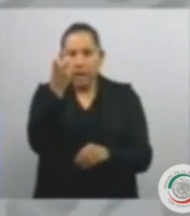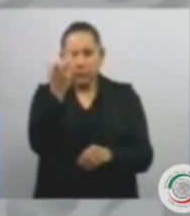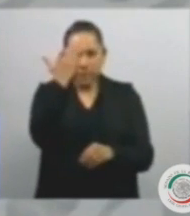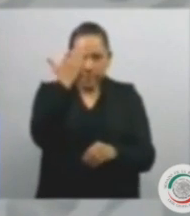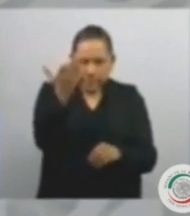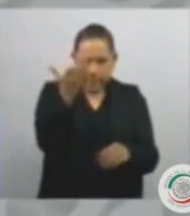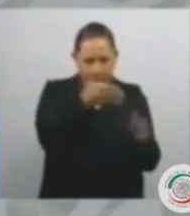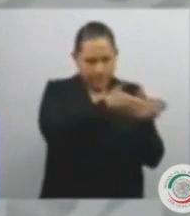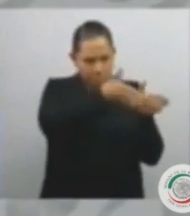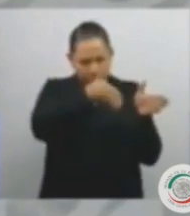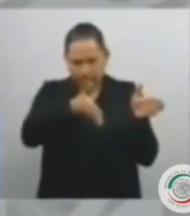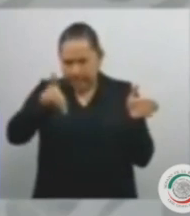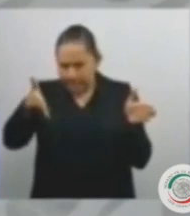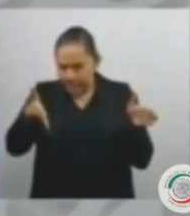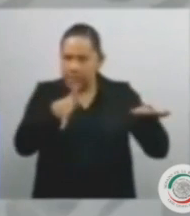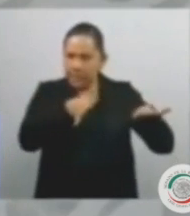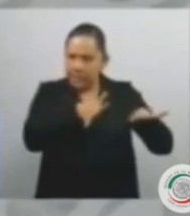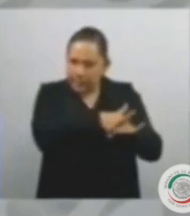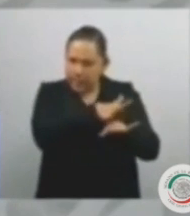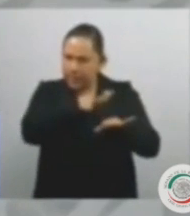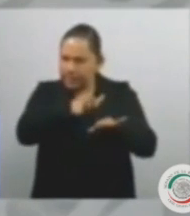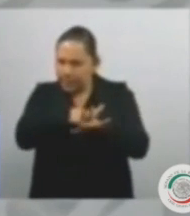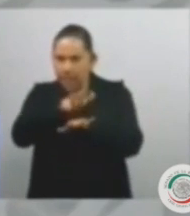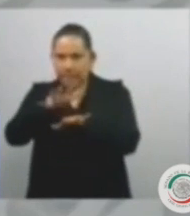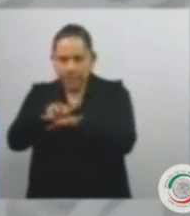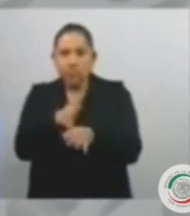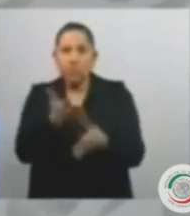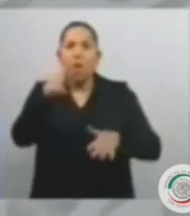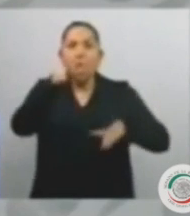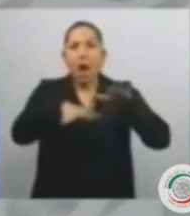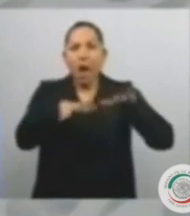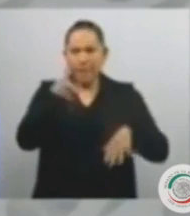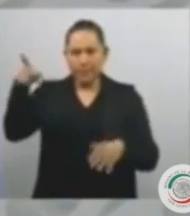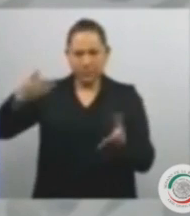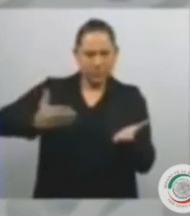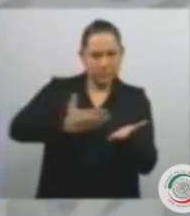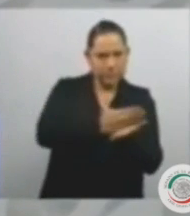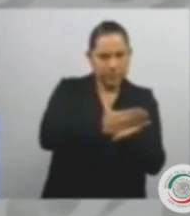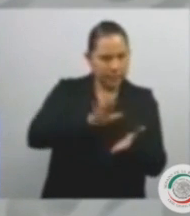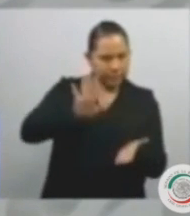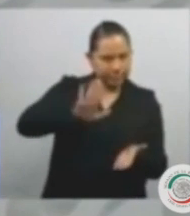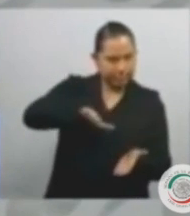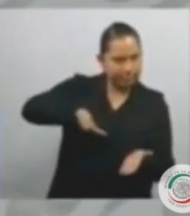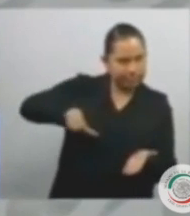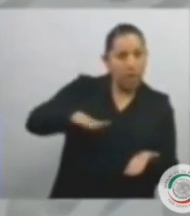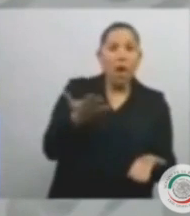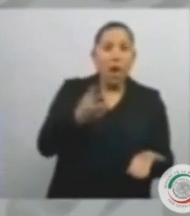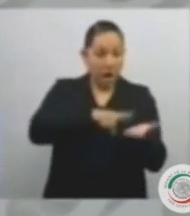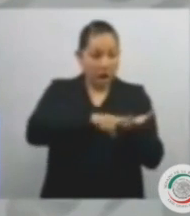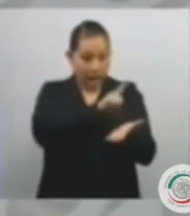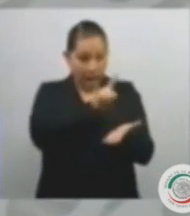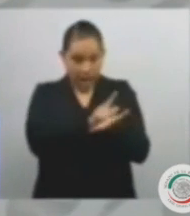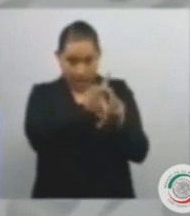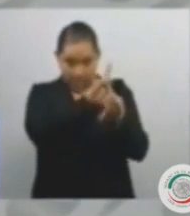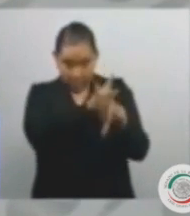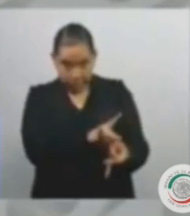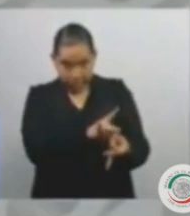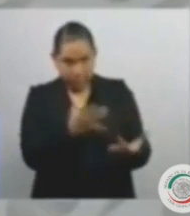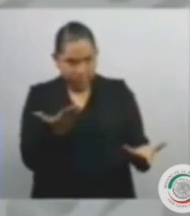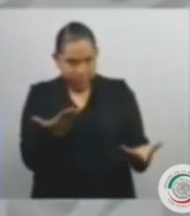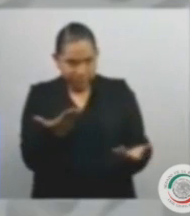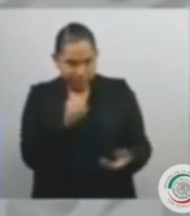contemporánea del país de este tipo de intervenciones ilegítimas, indebidas, pero sobre todo